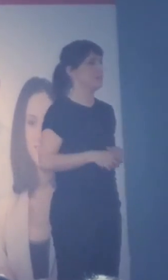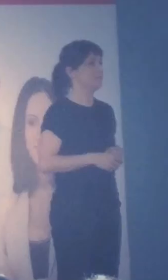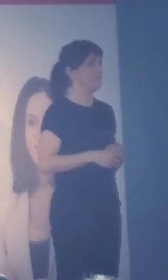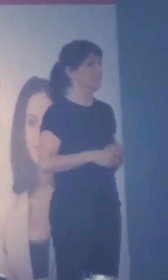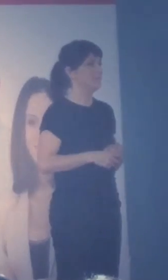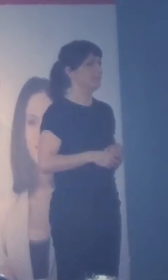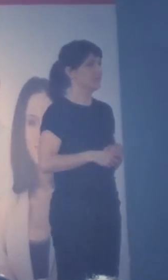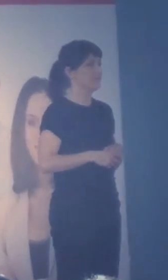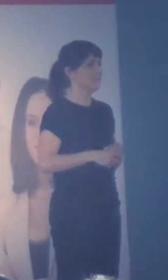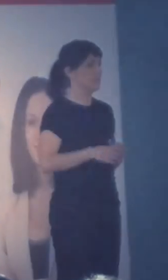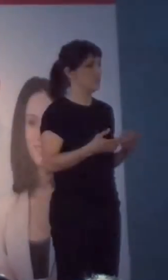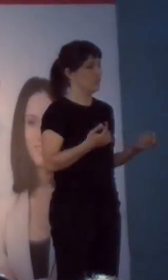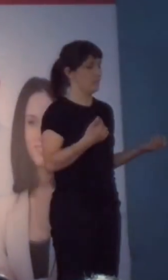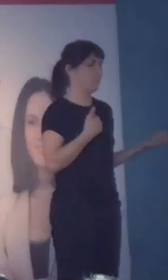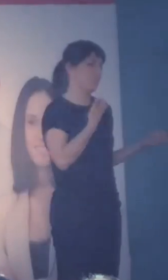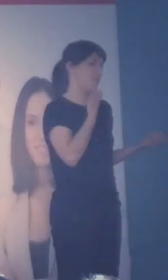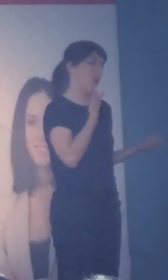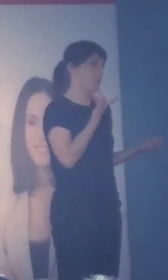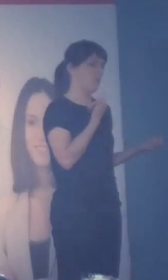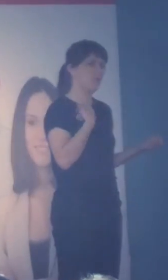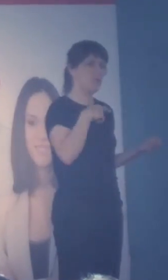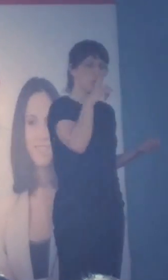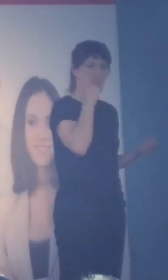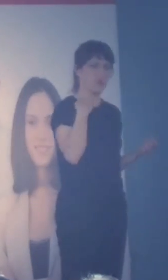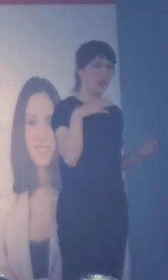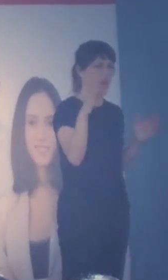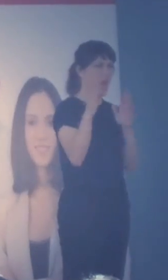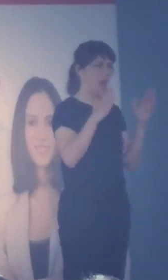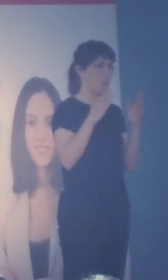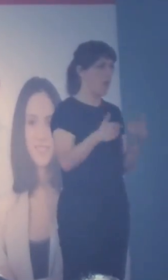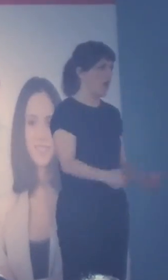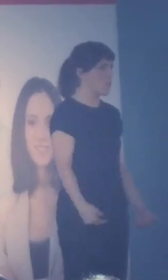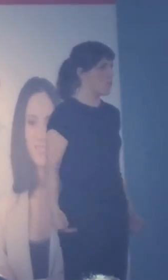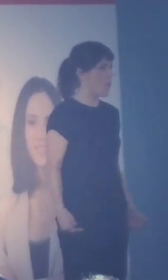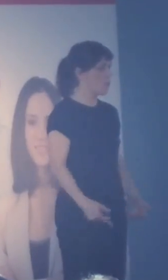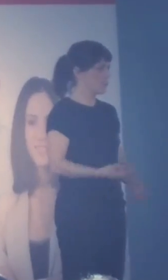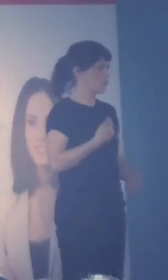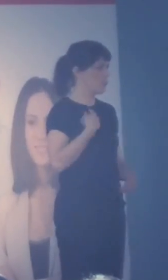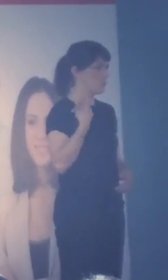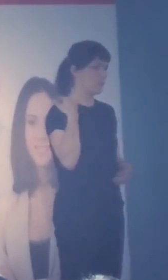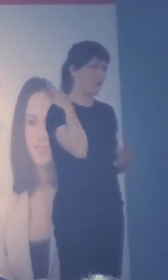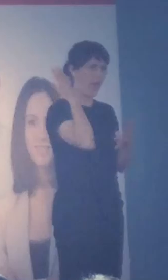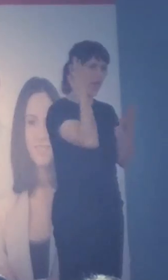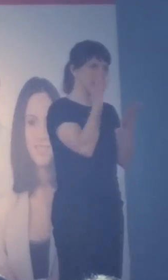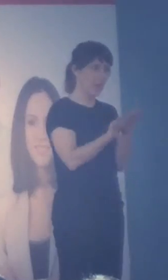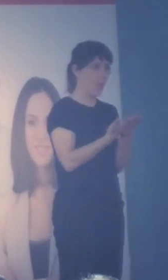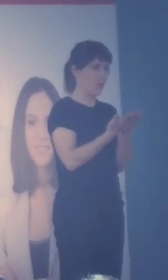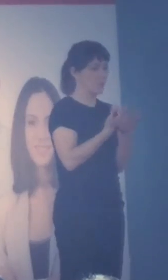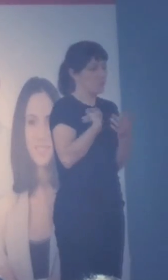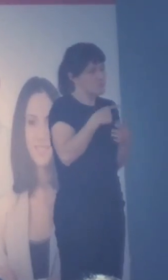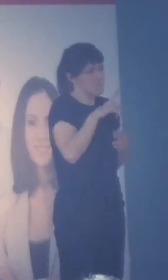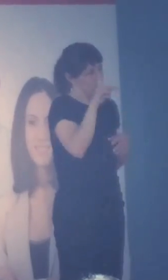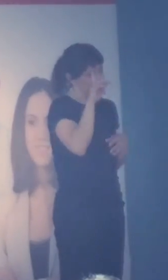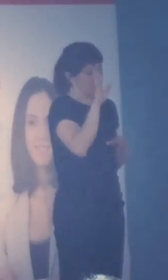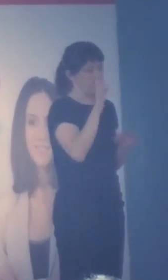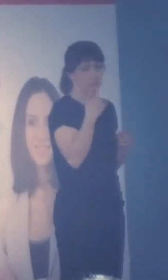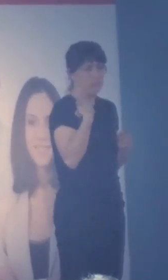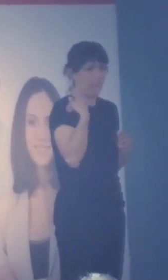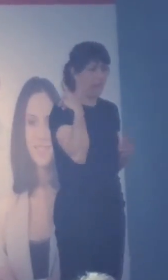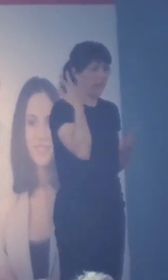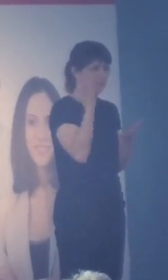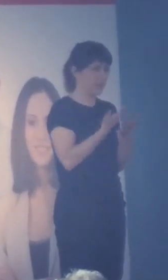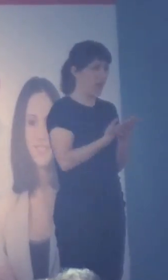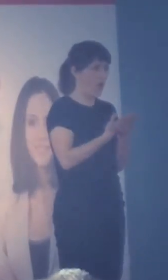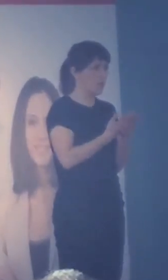él no iba a decir desde pantalón corto, pero pienso que sí, desde pantalón corto, es nacionalista galego. Tuvo